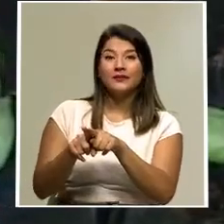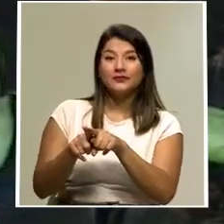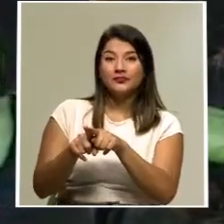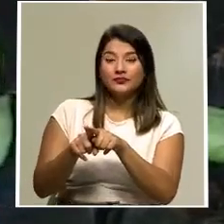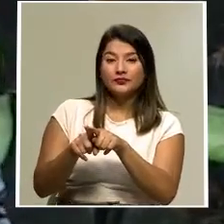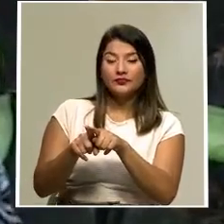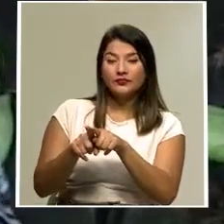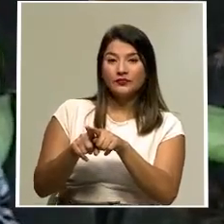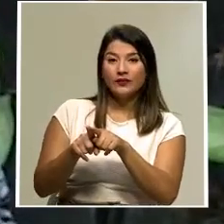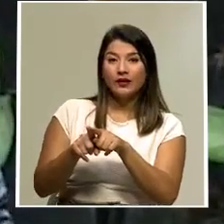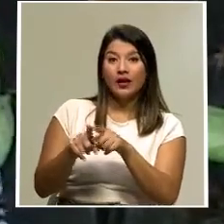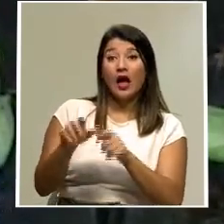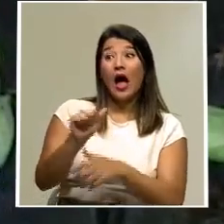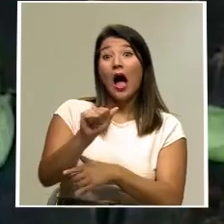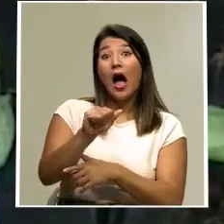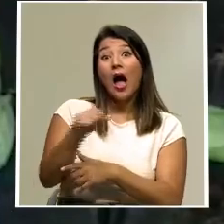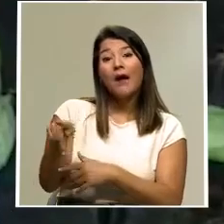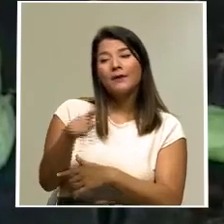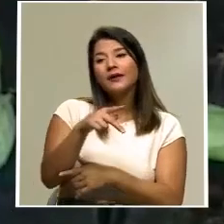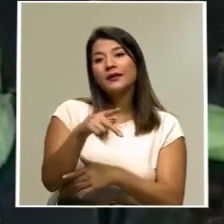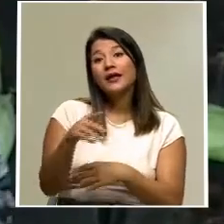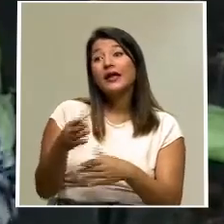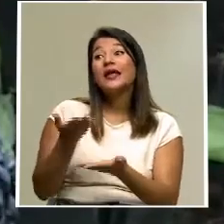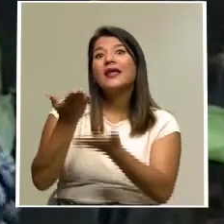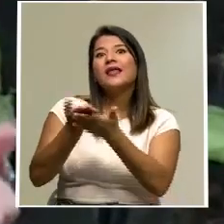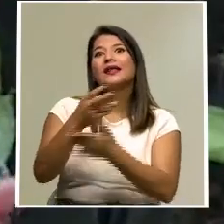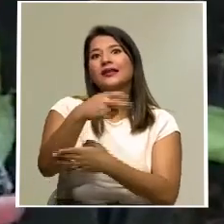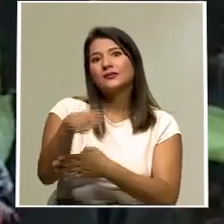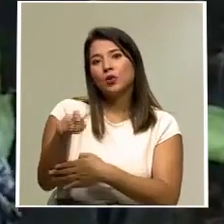de darle transporte a los costarricenses.